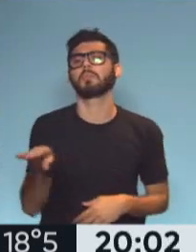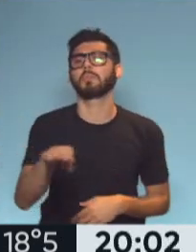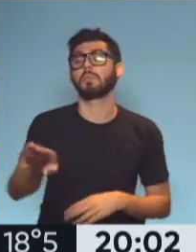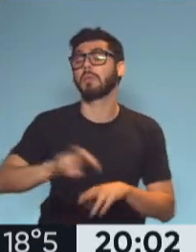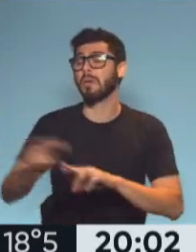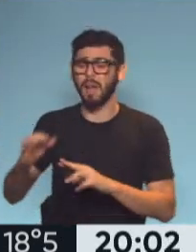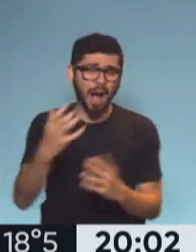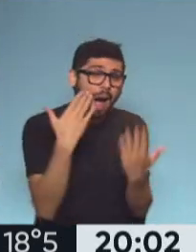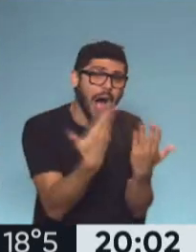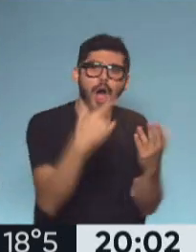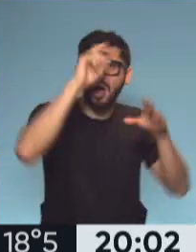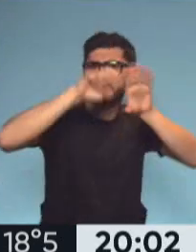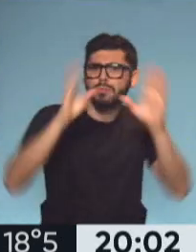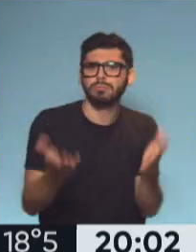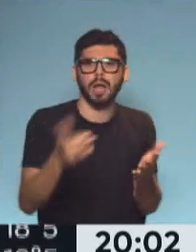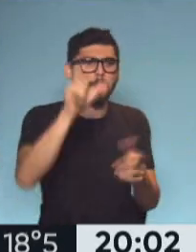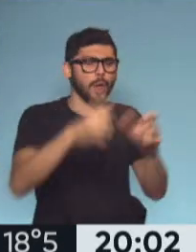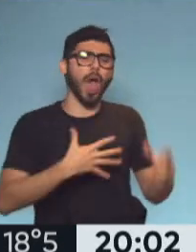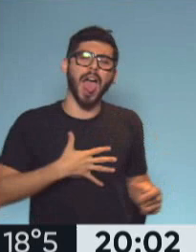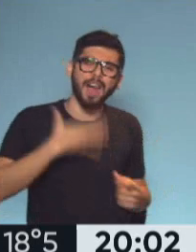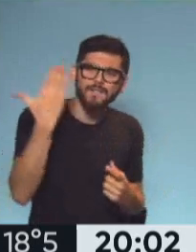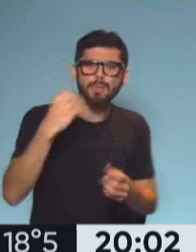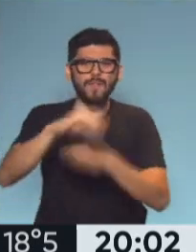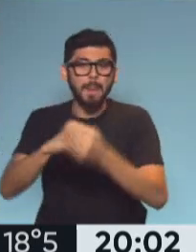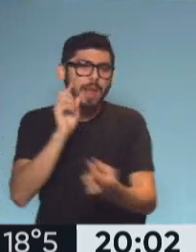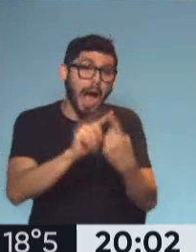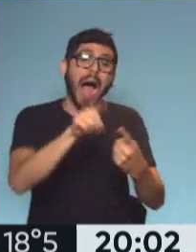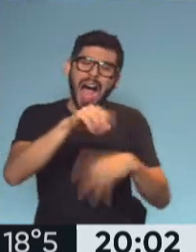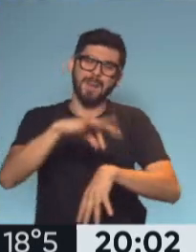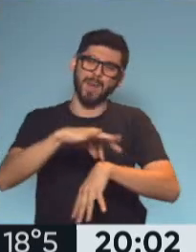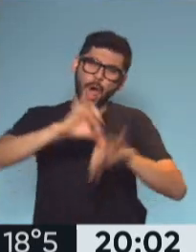con enfermos, con familiares de pacientes. No se puede hacer buena medicina. El trabajo